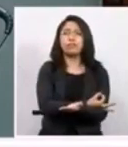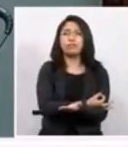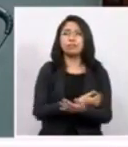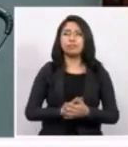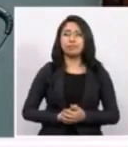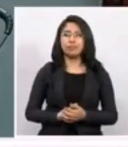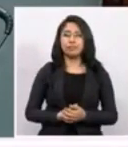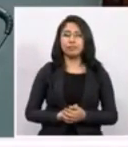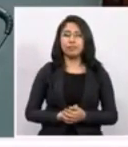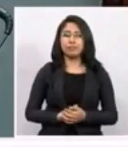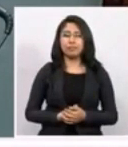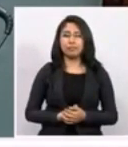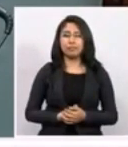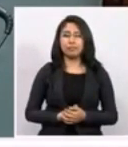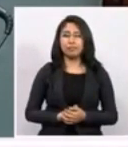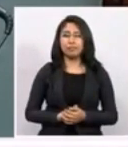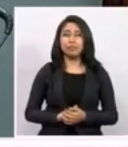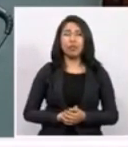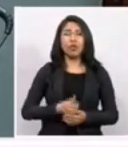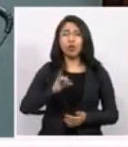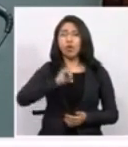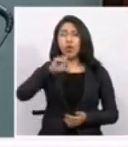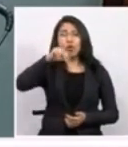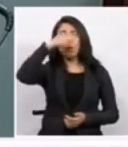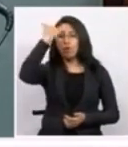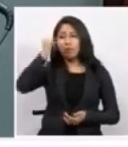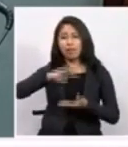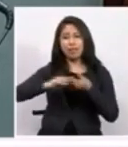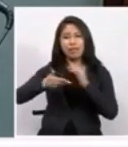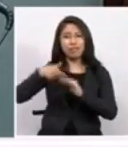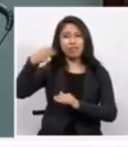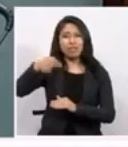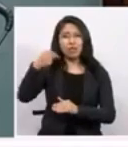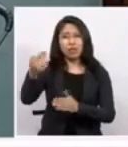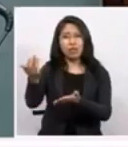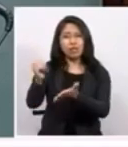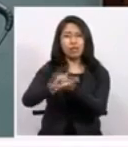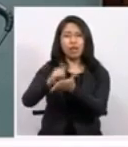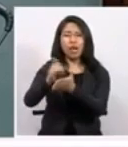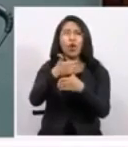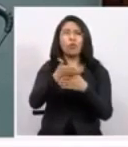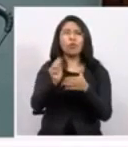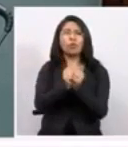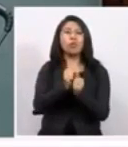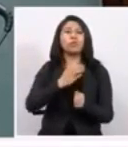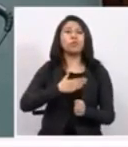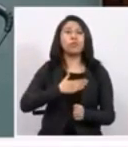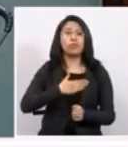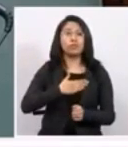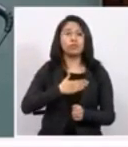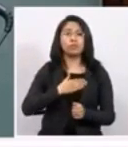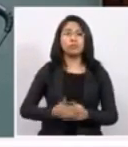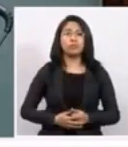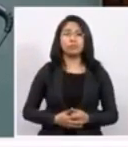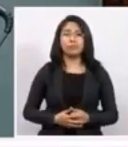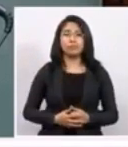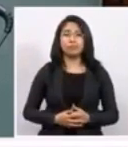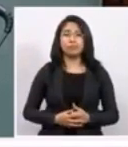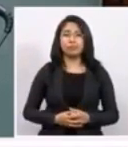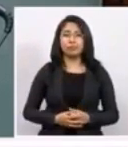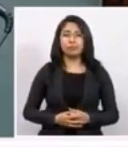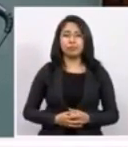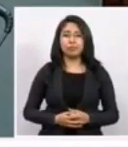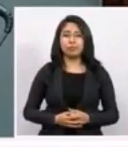momento, ni las historias personales que me compartieron en cada lugar por la que pasé.